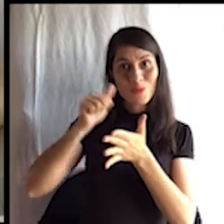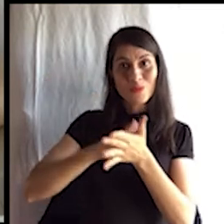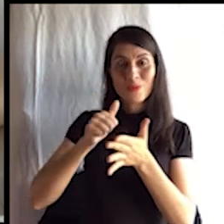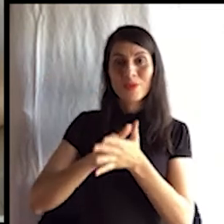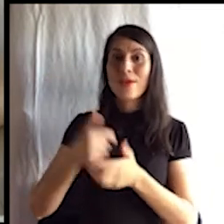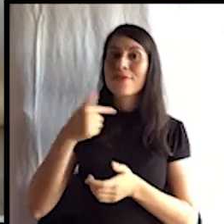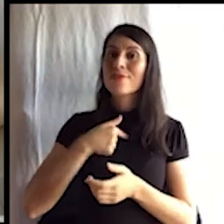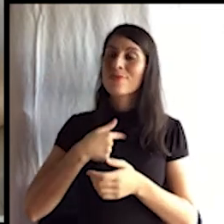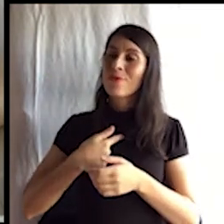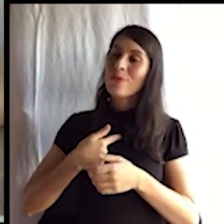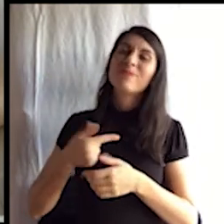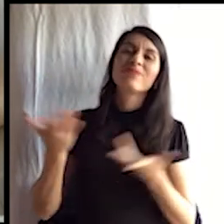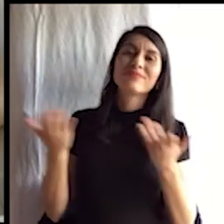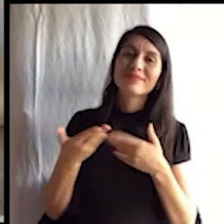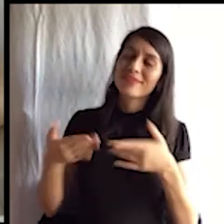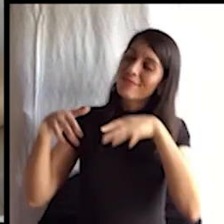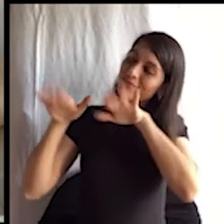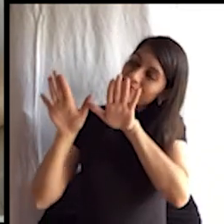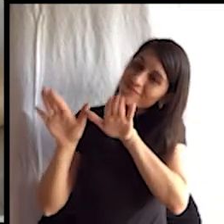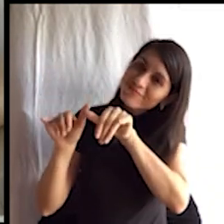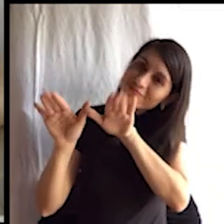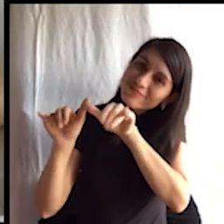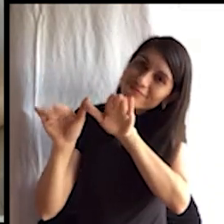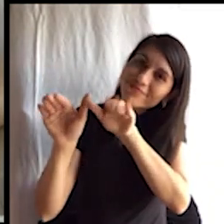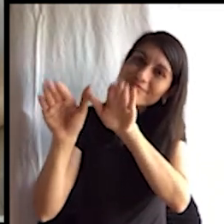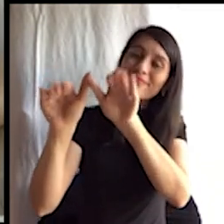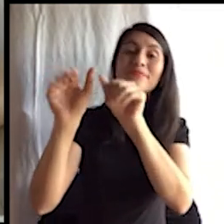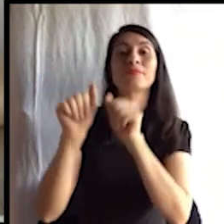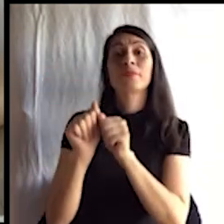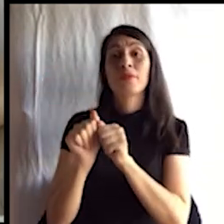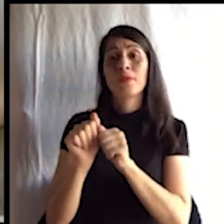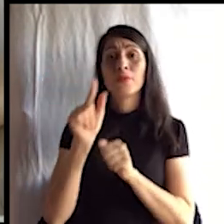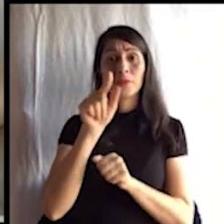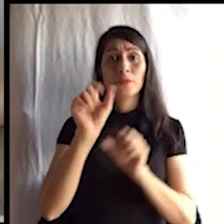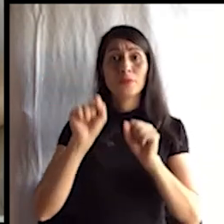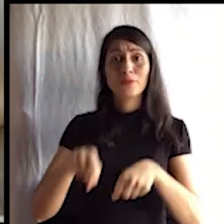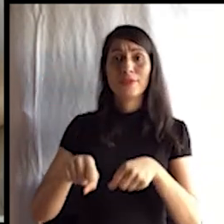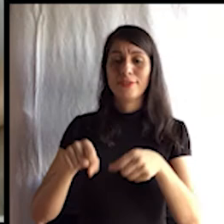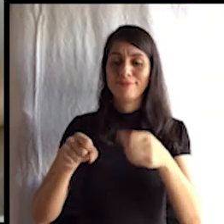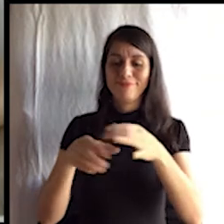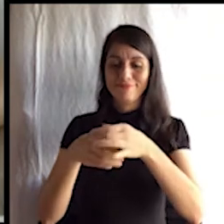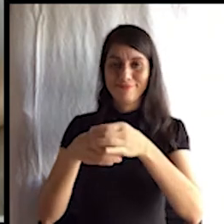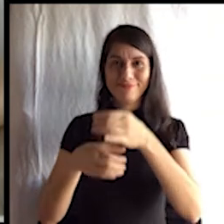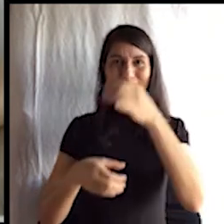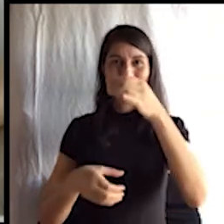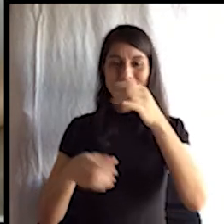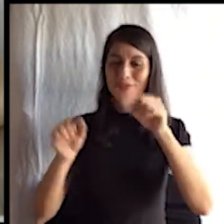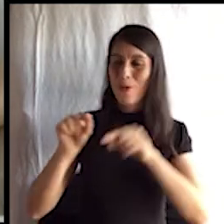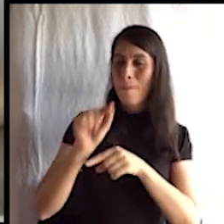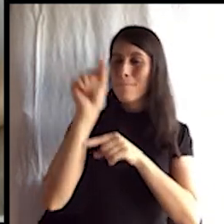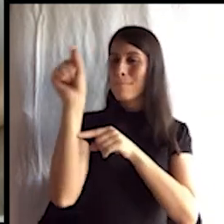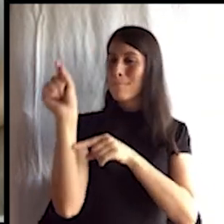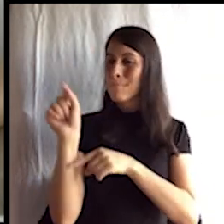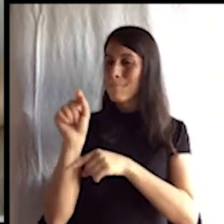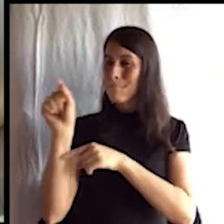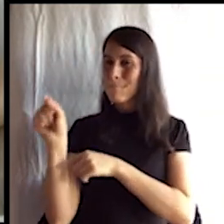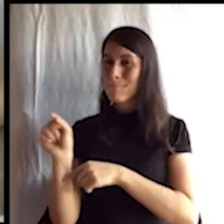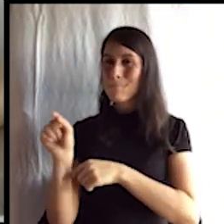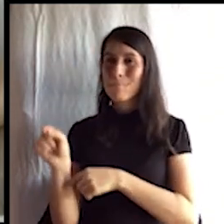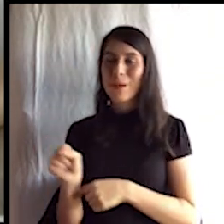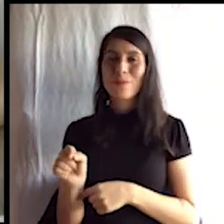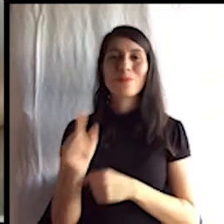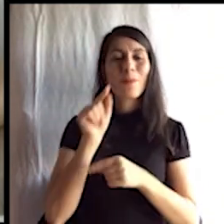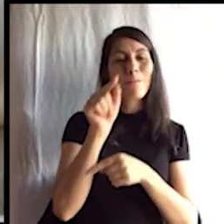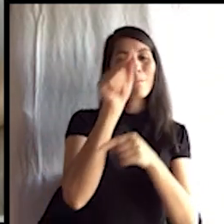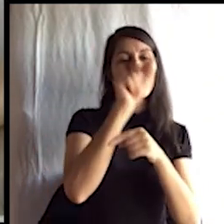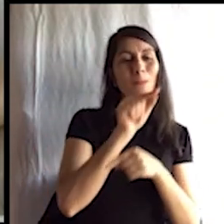este caso yo haré una mariposa. Para ello voy a tomar el tubo de papel y dibujaré las alas alrededor del tubo.